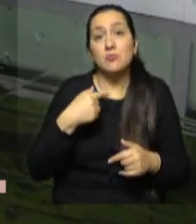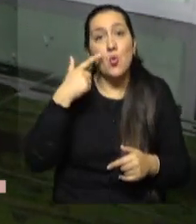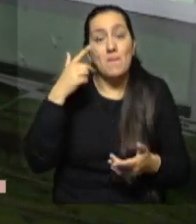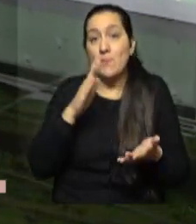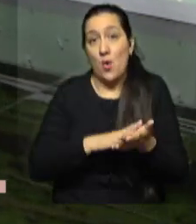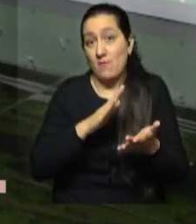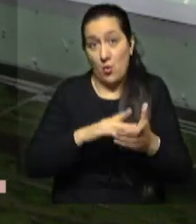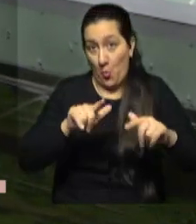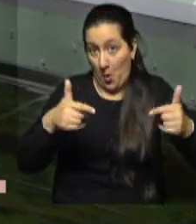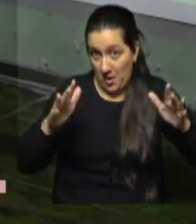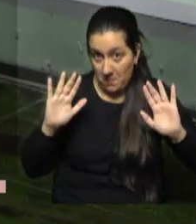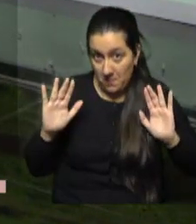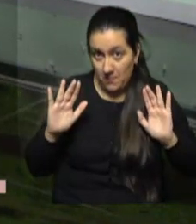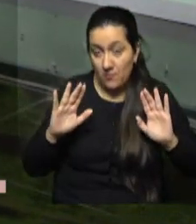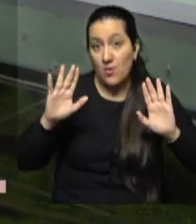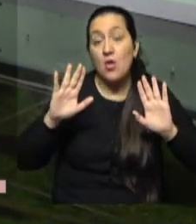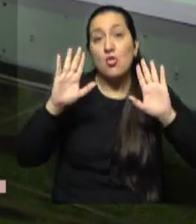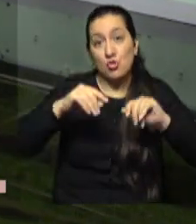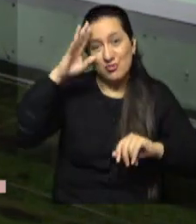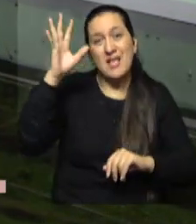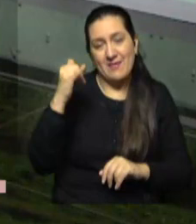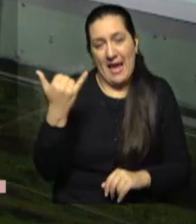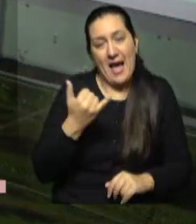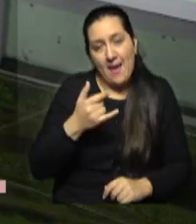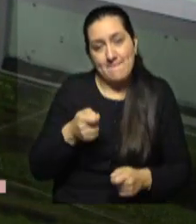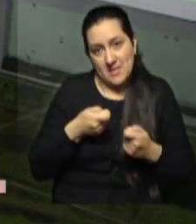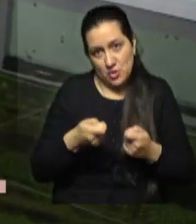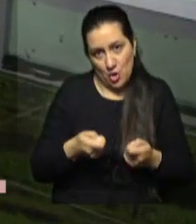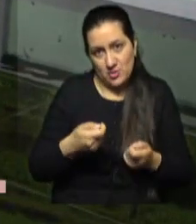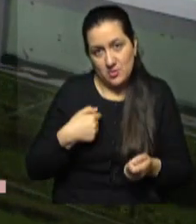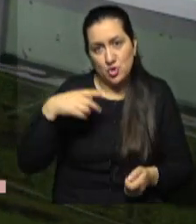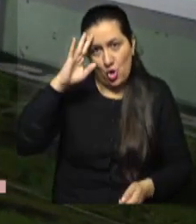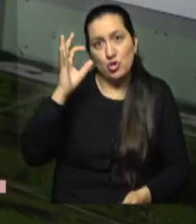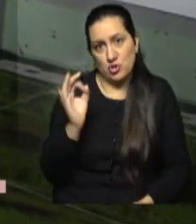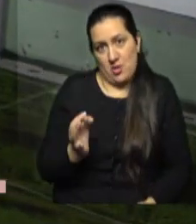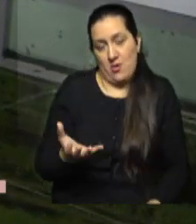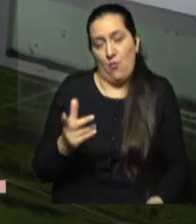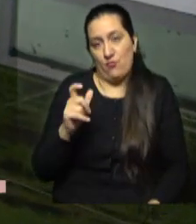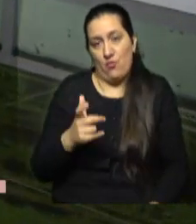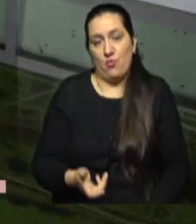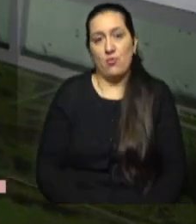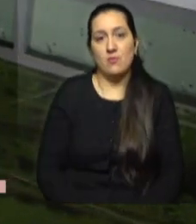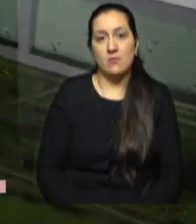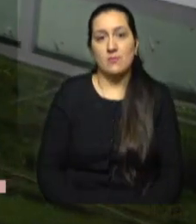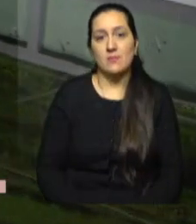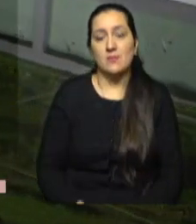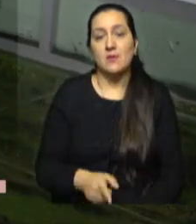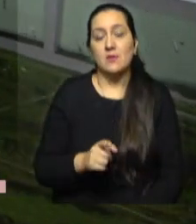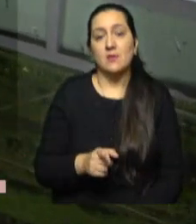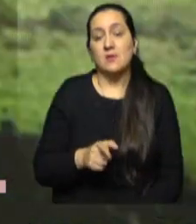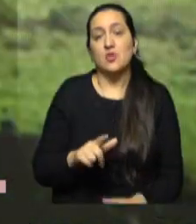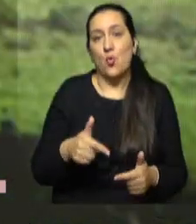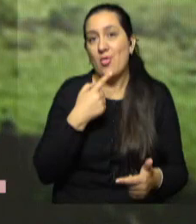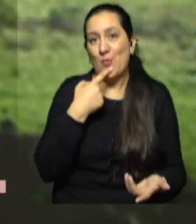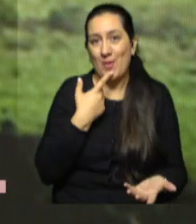ahora todo el mundo sabe que hubo presiones y saben que yo lo sé este eso es indiscutible